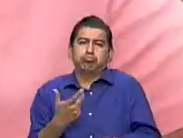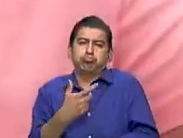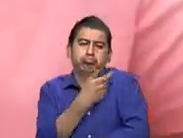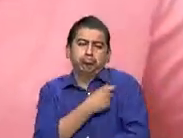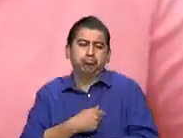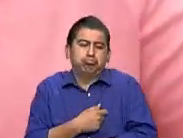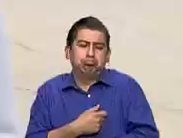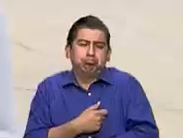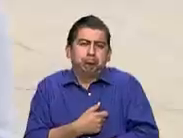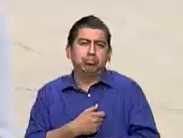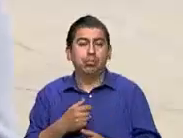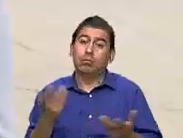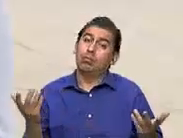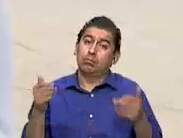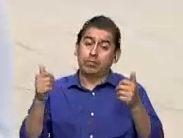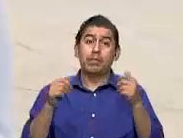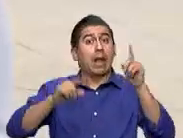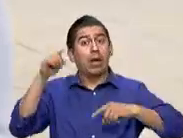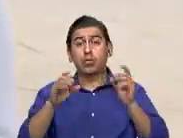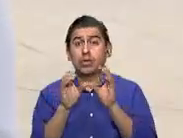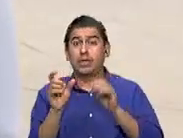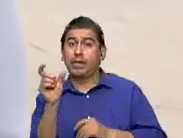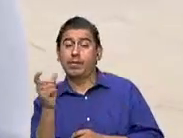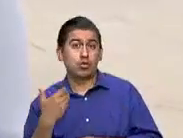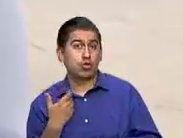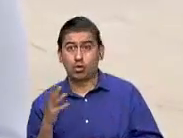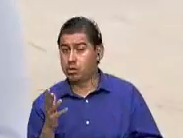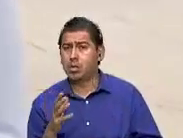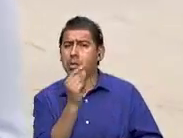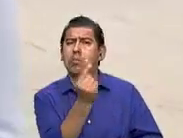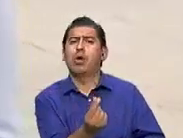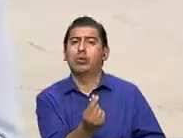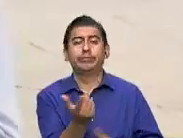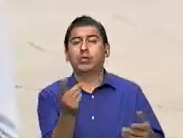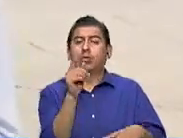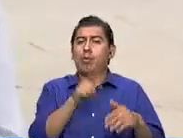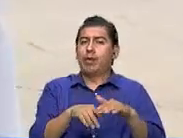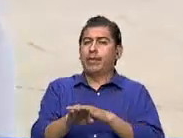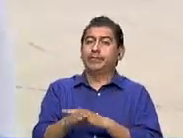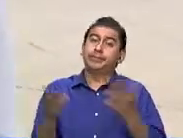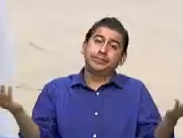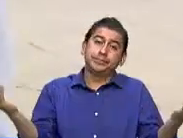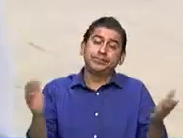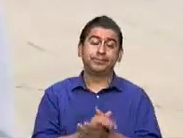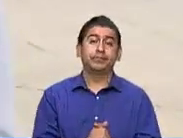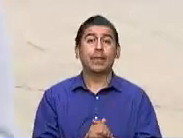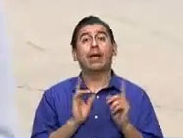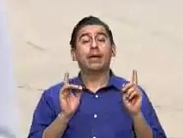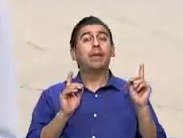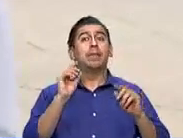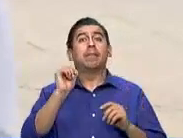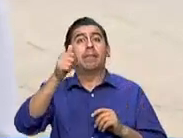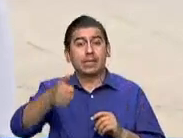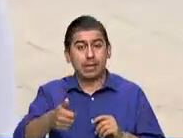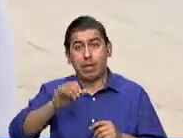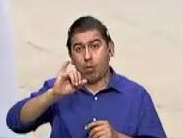estamos sucediendo en el país. Los que no tenían el certificado, que realmente fueron pocos, pues simplemente no pudieron ingresar. Incluso a partir de